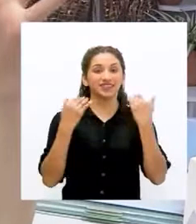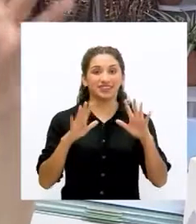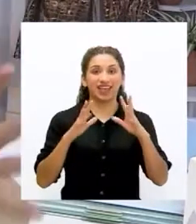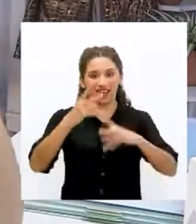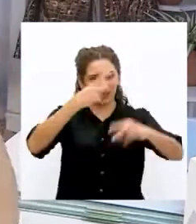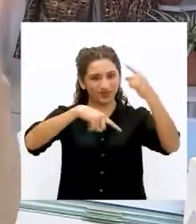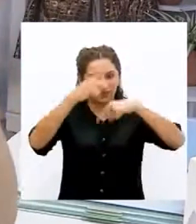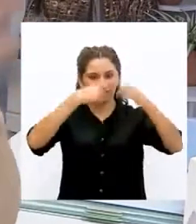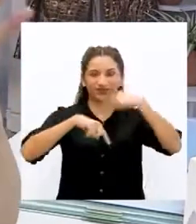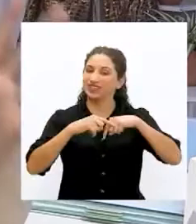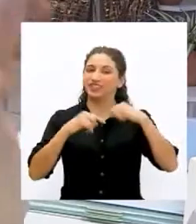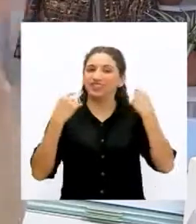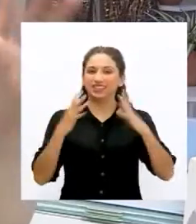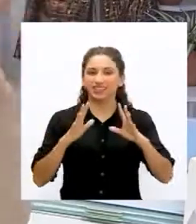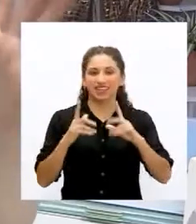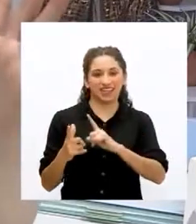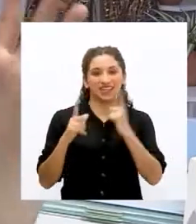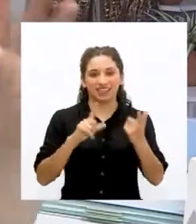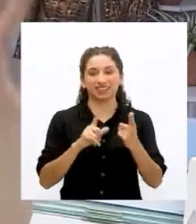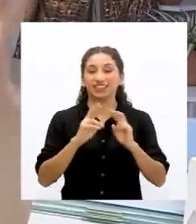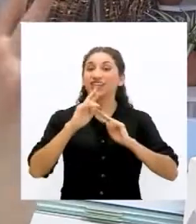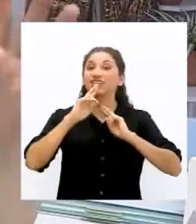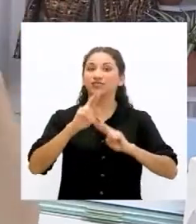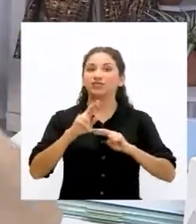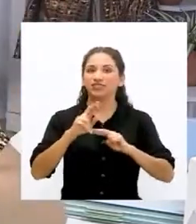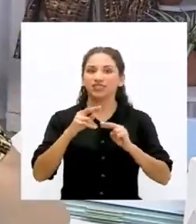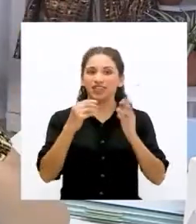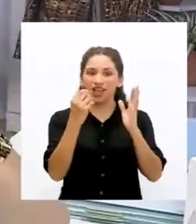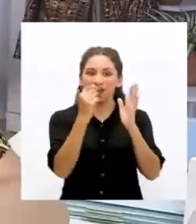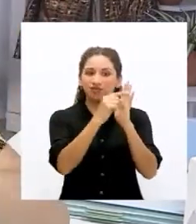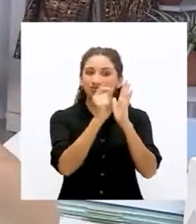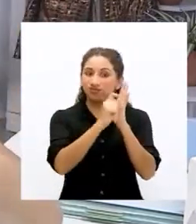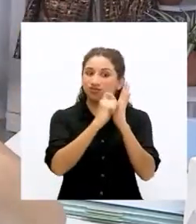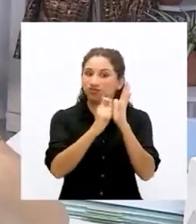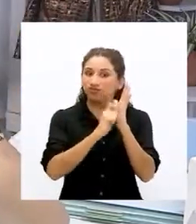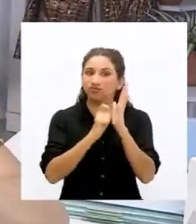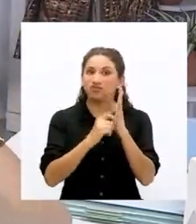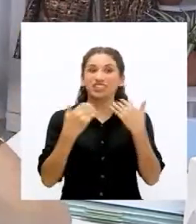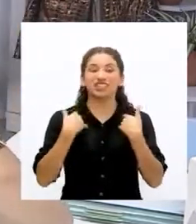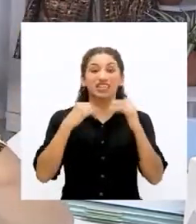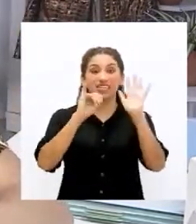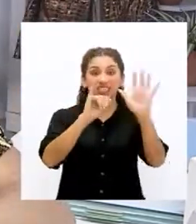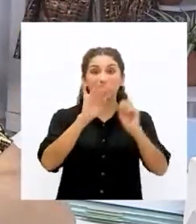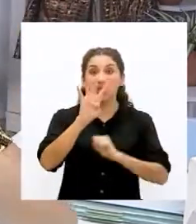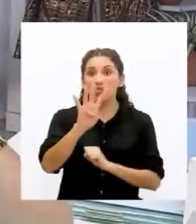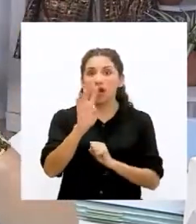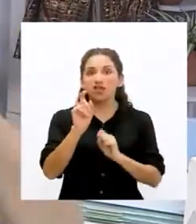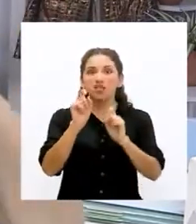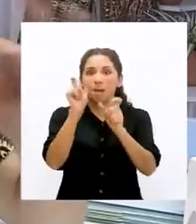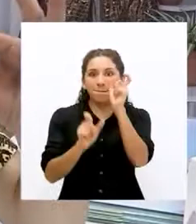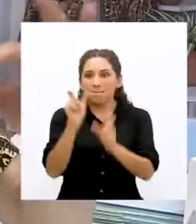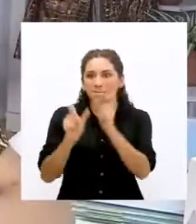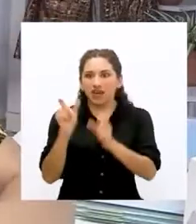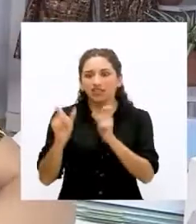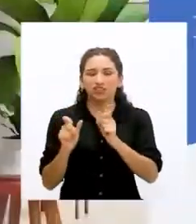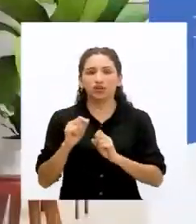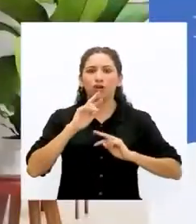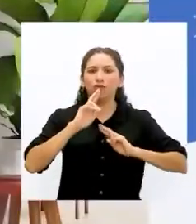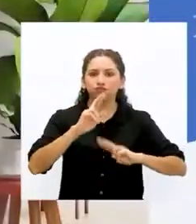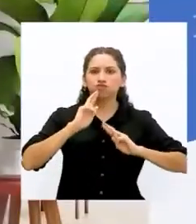Estamos de vuelta y ya tenemos las respuestas a nuestra encuesta. 64 personas han